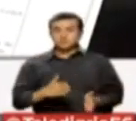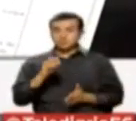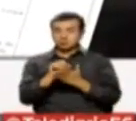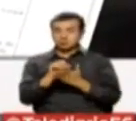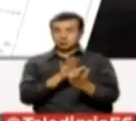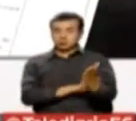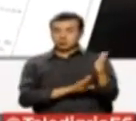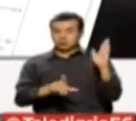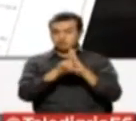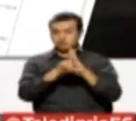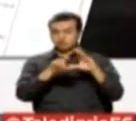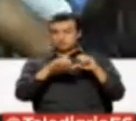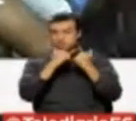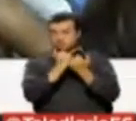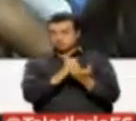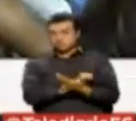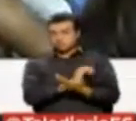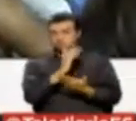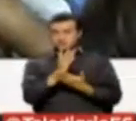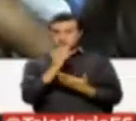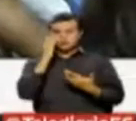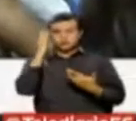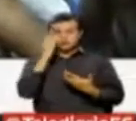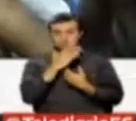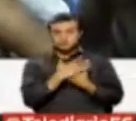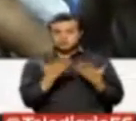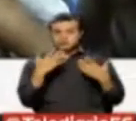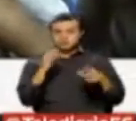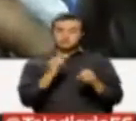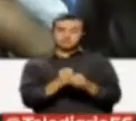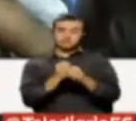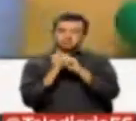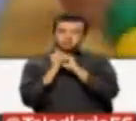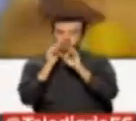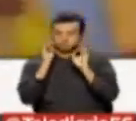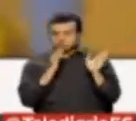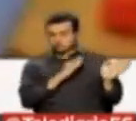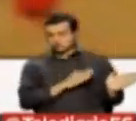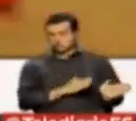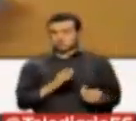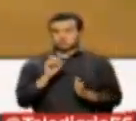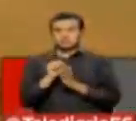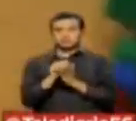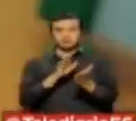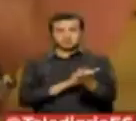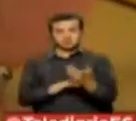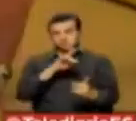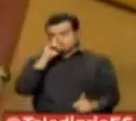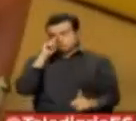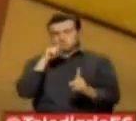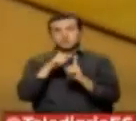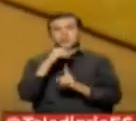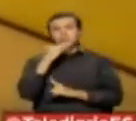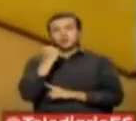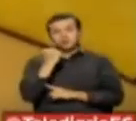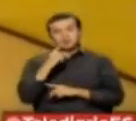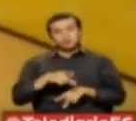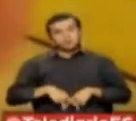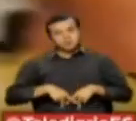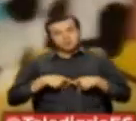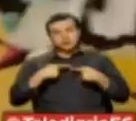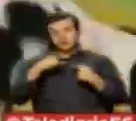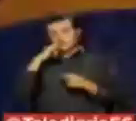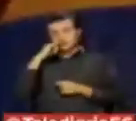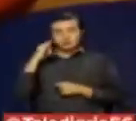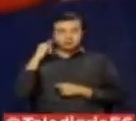proyecto de ley a la asamblea para establecer como una política pública de obligatorio cumplimiento estos programas enfocados en mejorar las condiciones de vida de